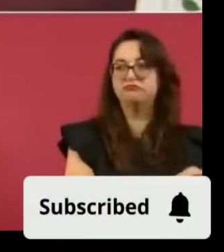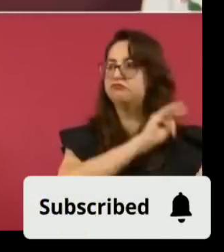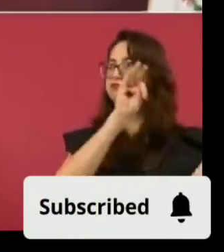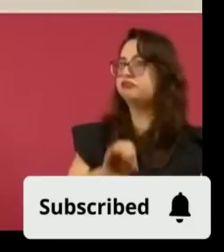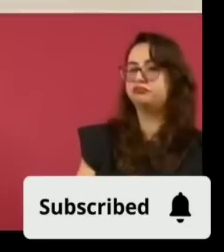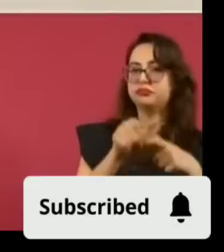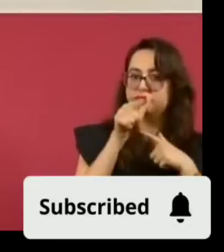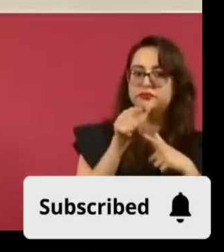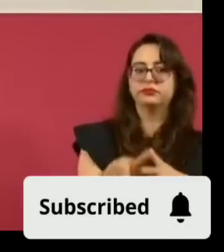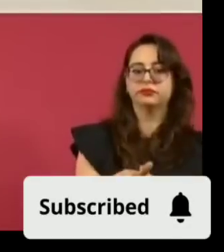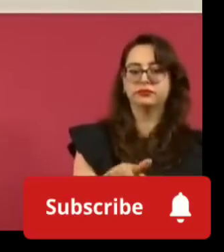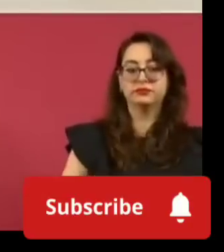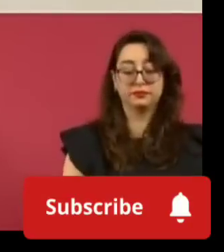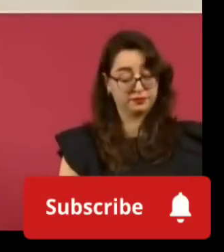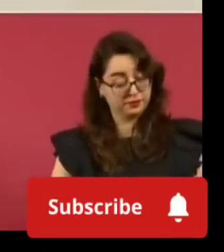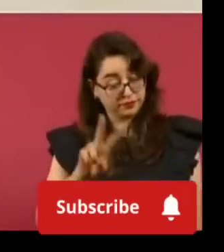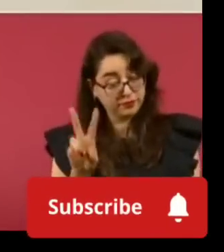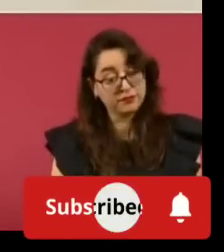no estoy inventando nada.